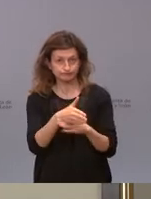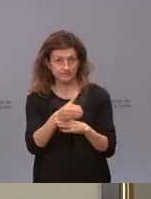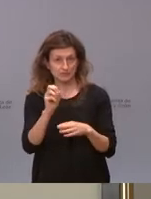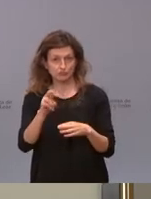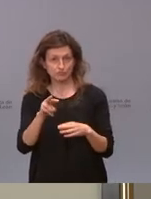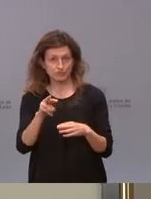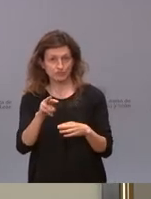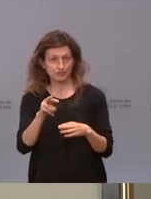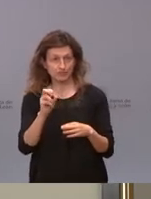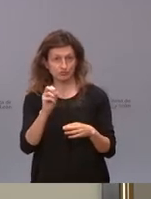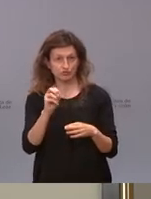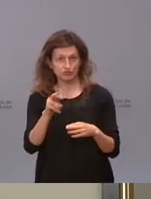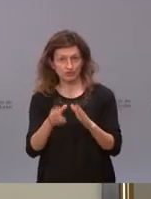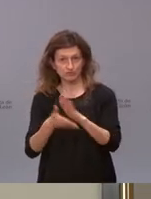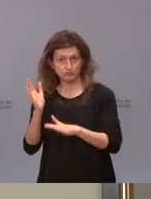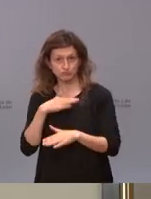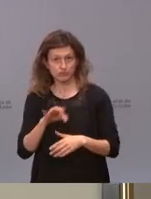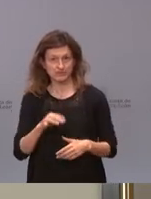salir de casa a las 12 de esa noche entiendo